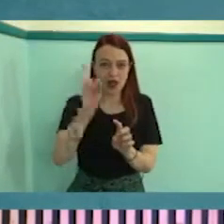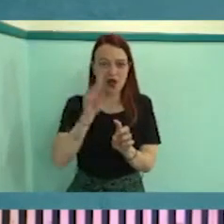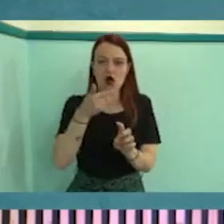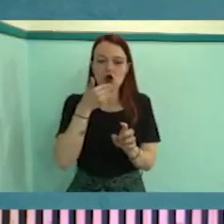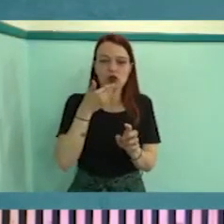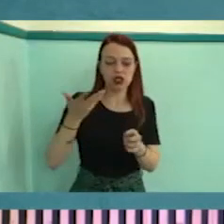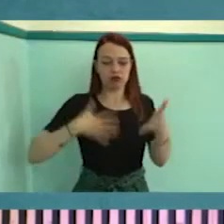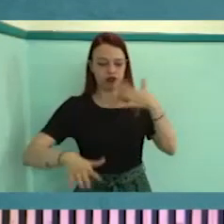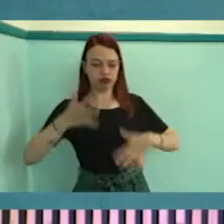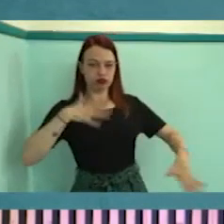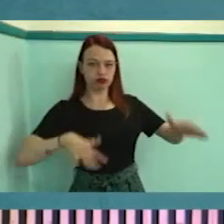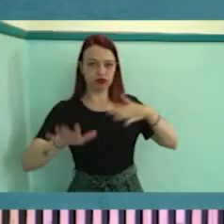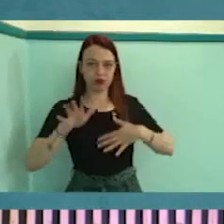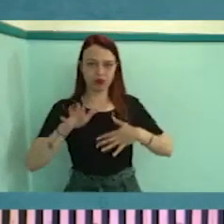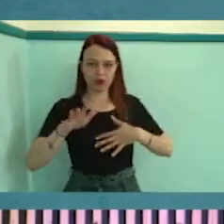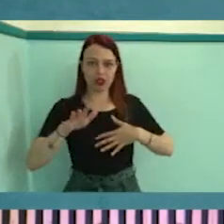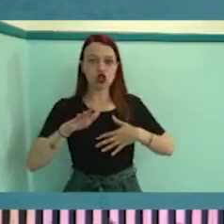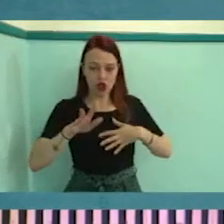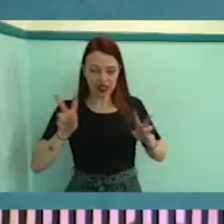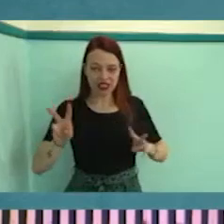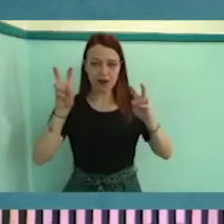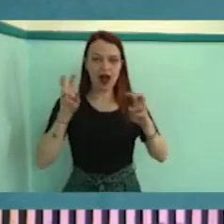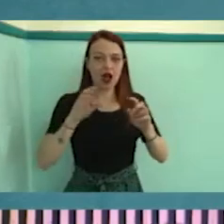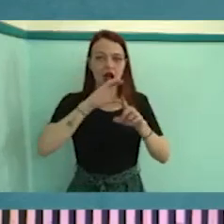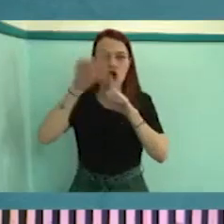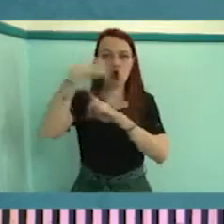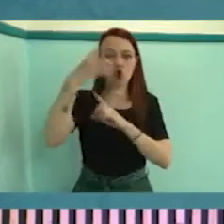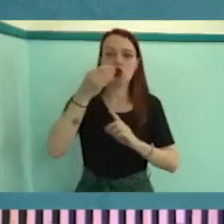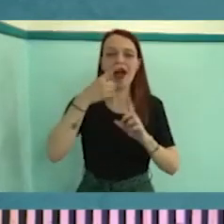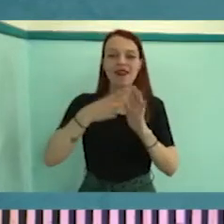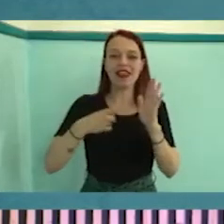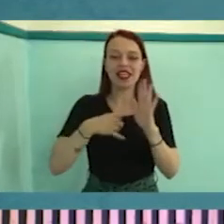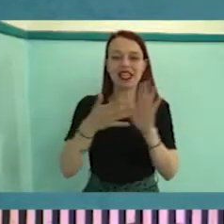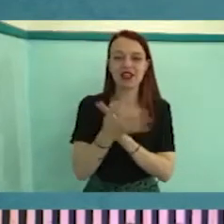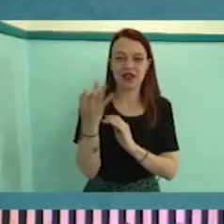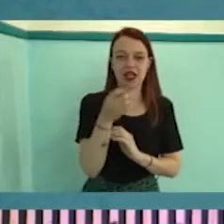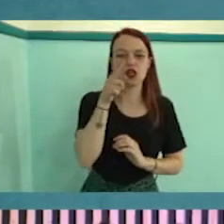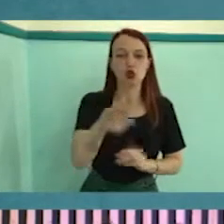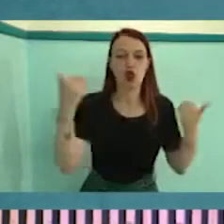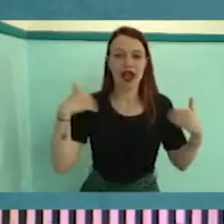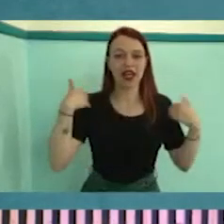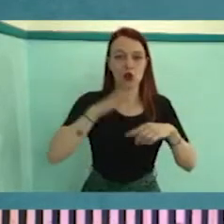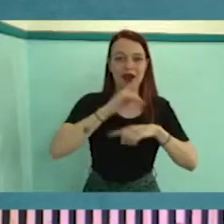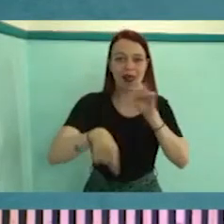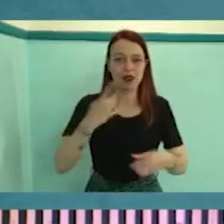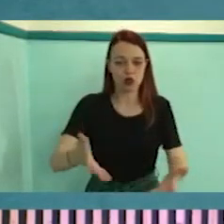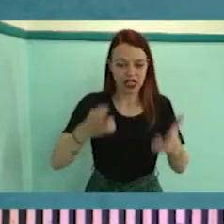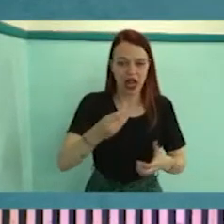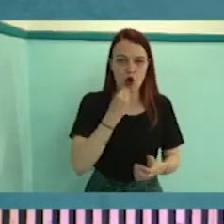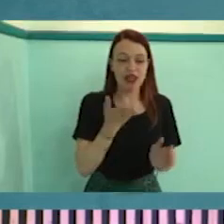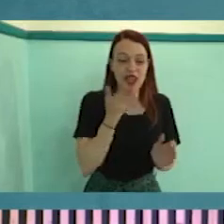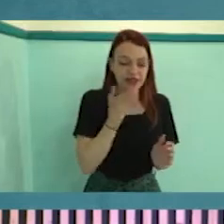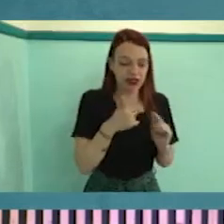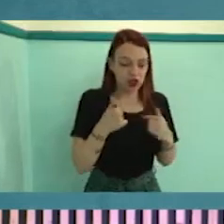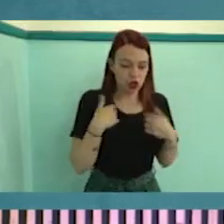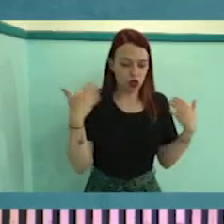interior qué nos dice la cultura de dieta que para ejercitar O sea tú te ejercitas para ganarte la comida no si quemo tanto puedo ingerir